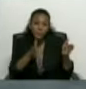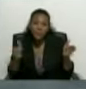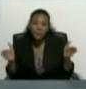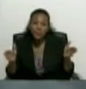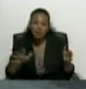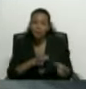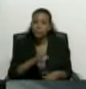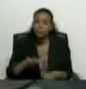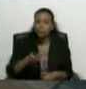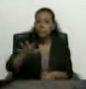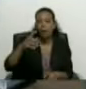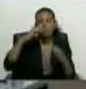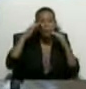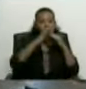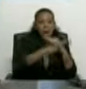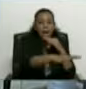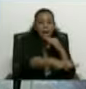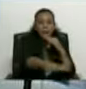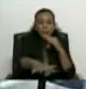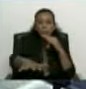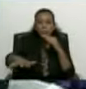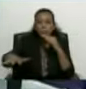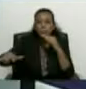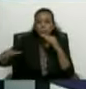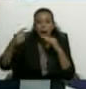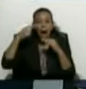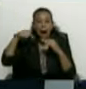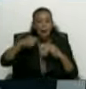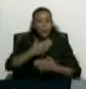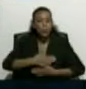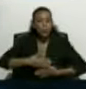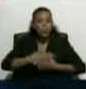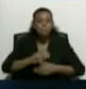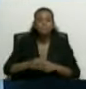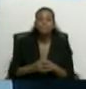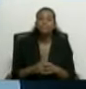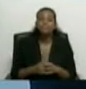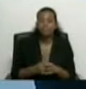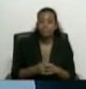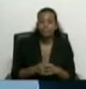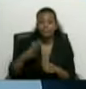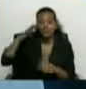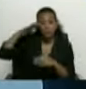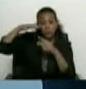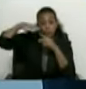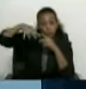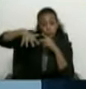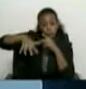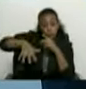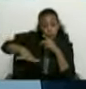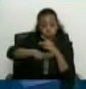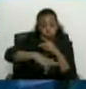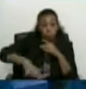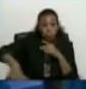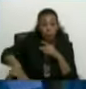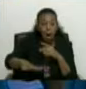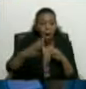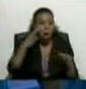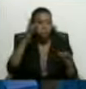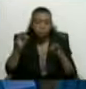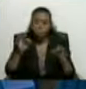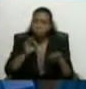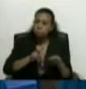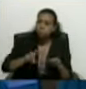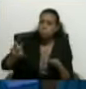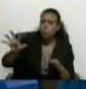alturas del Guarayra Repano. Por otra parte, diversas actividades,